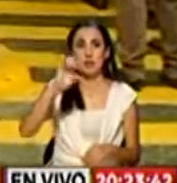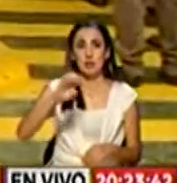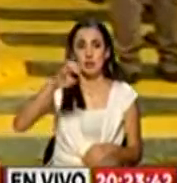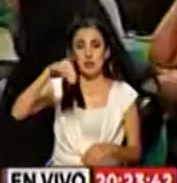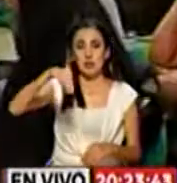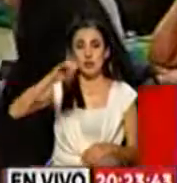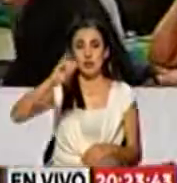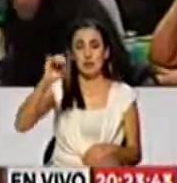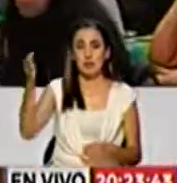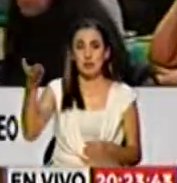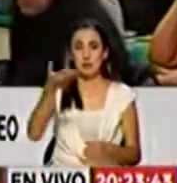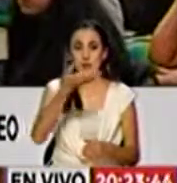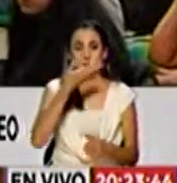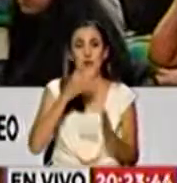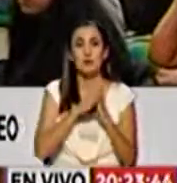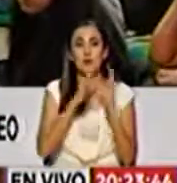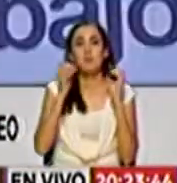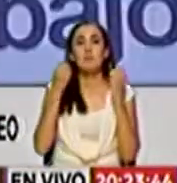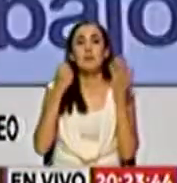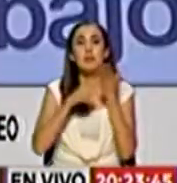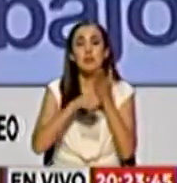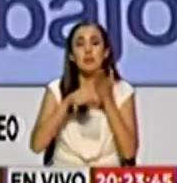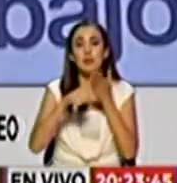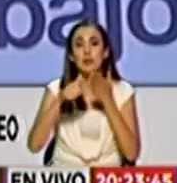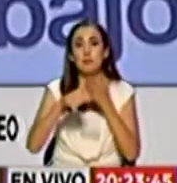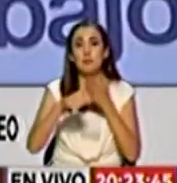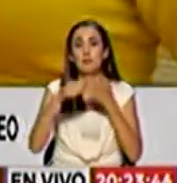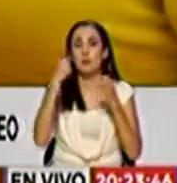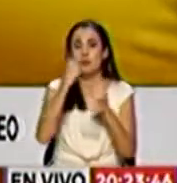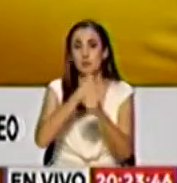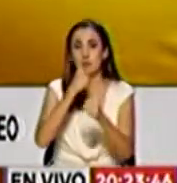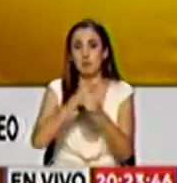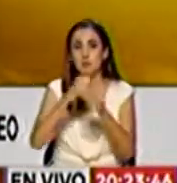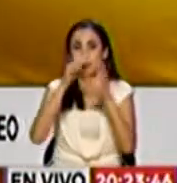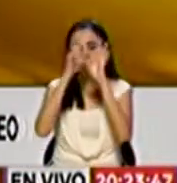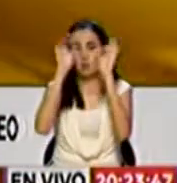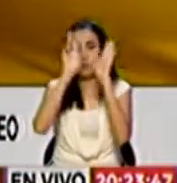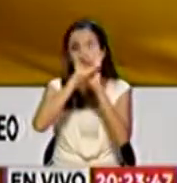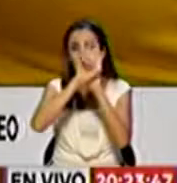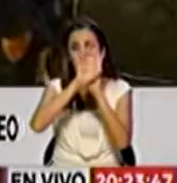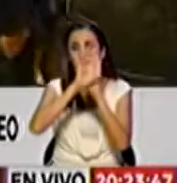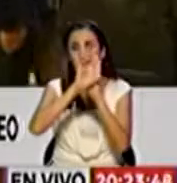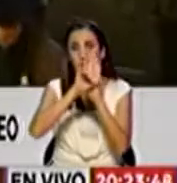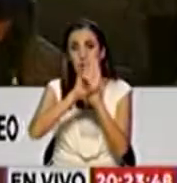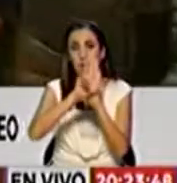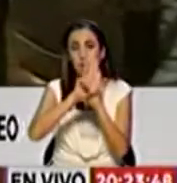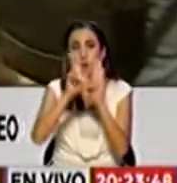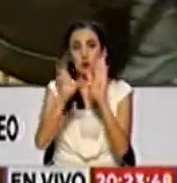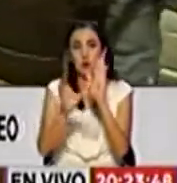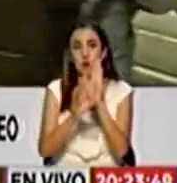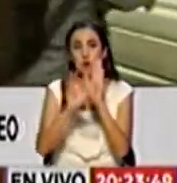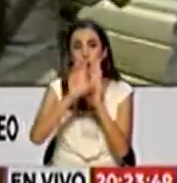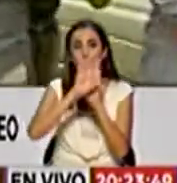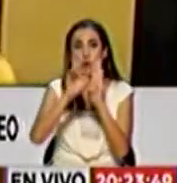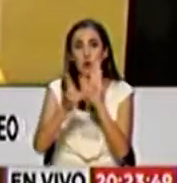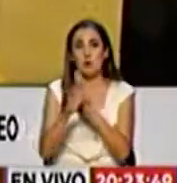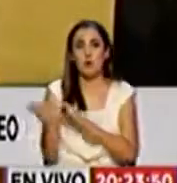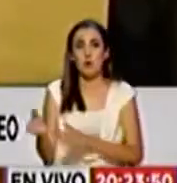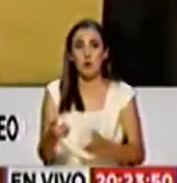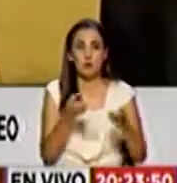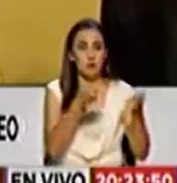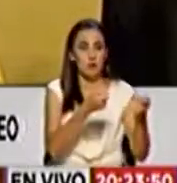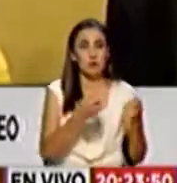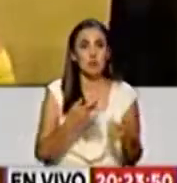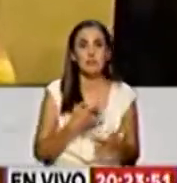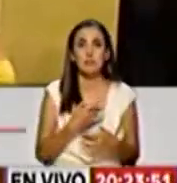de Empleo organizada por el Ministerio del Ramo en Guayaquil con su hoja de vida en mano y la esperanza de obtener su primer trabajo. Vengo con